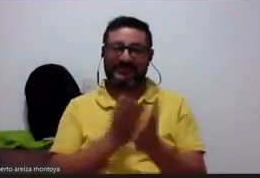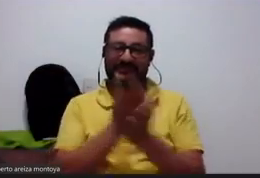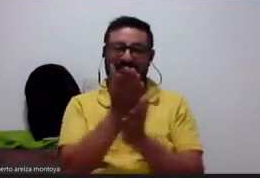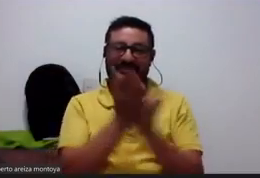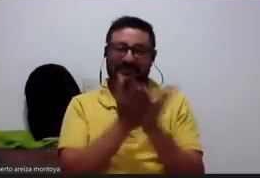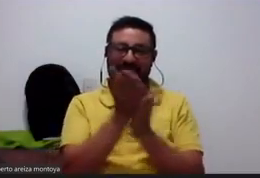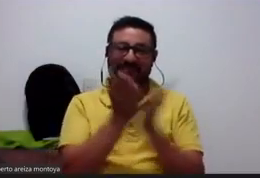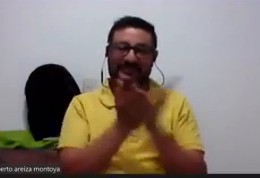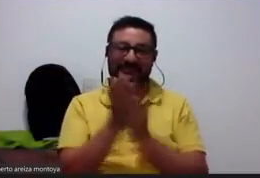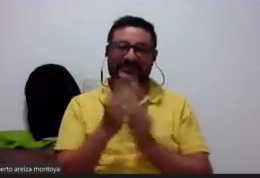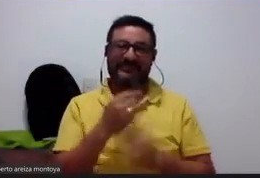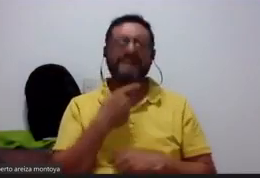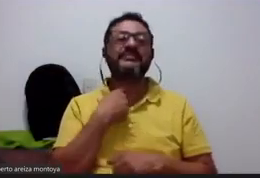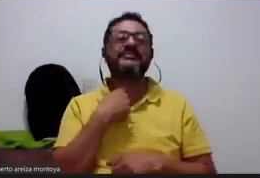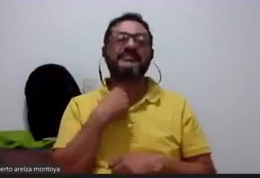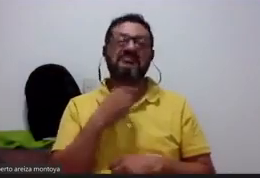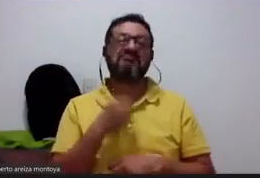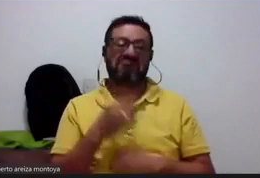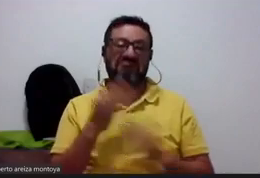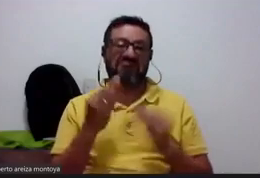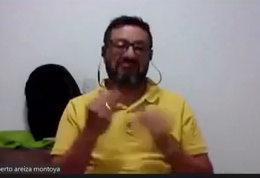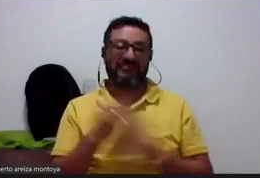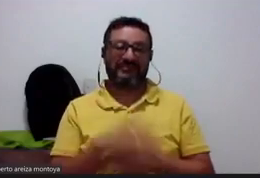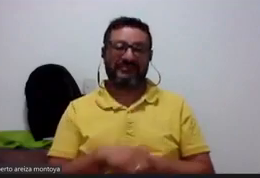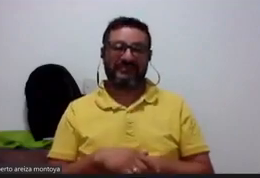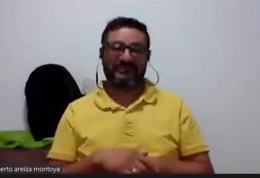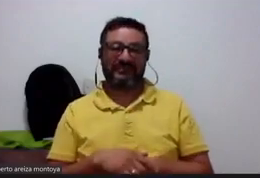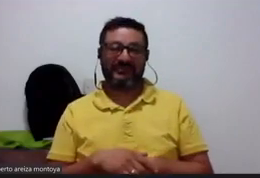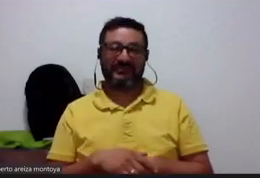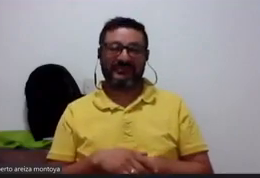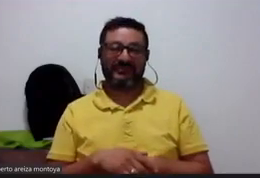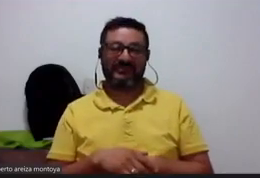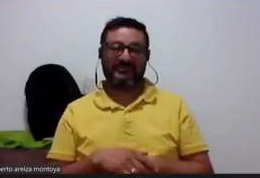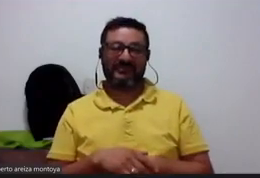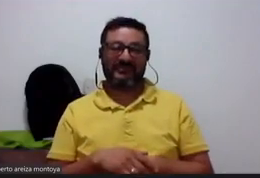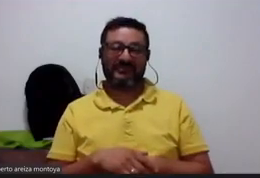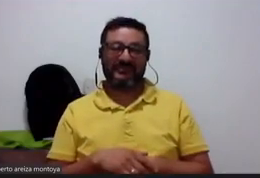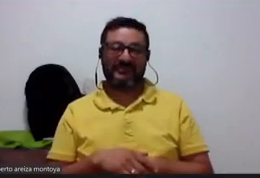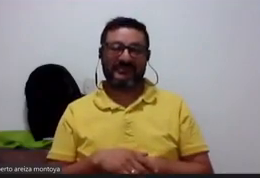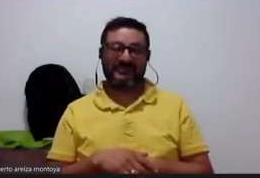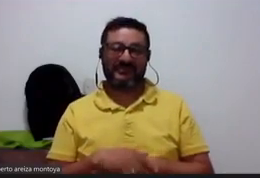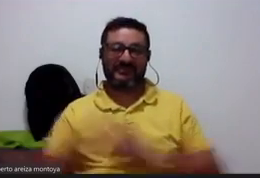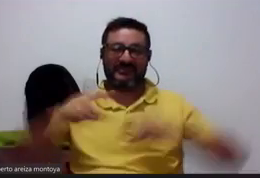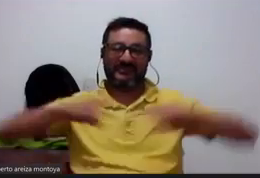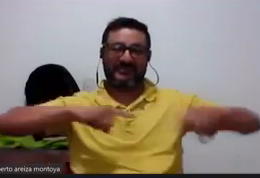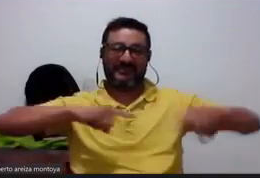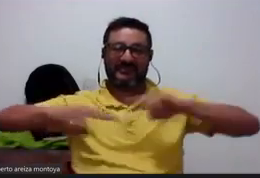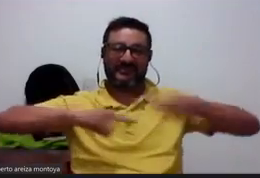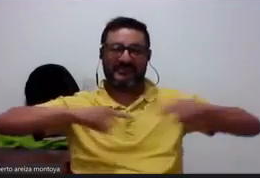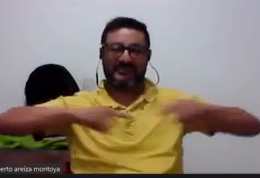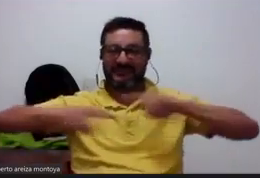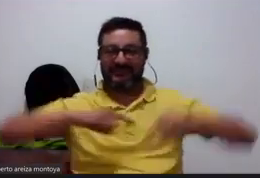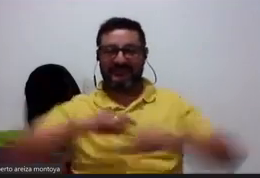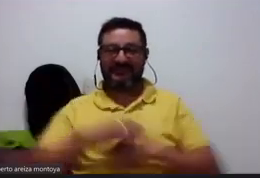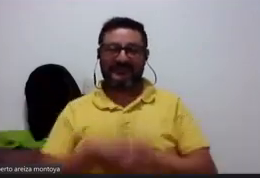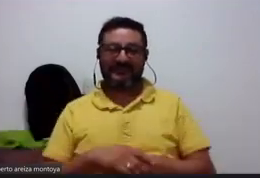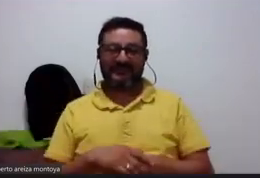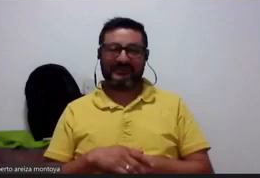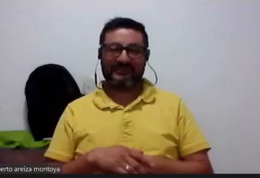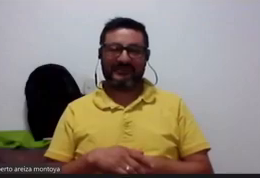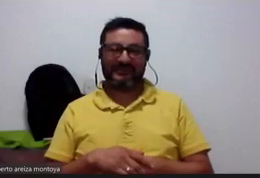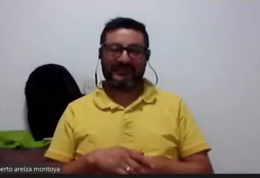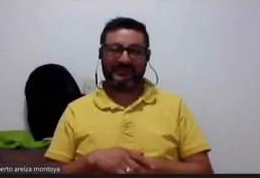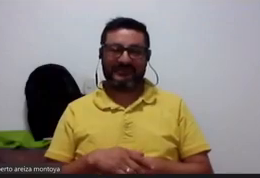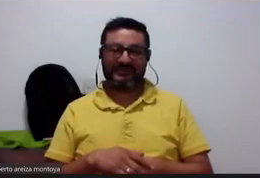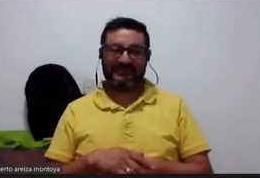a mí desde pequeño me ha gustado estudiar. ¿Qué estudiaste? Yo soy administrador de empresas y en ese momento empecé una segunda